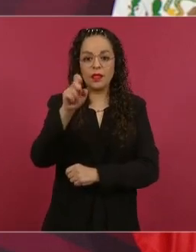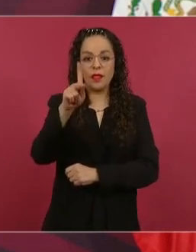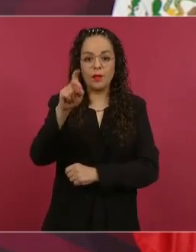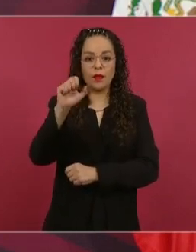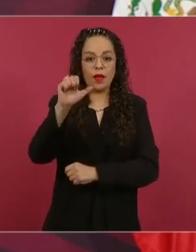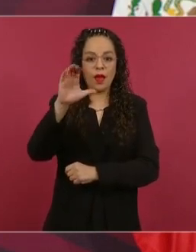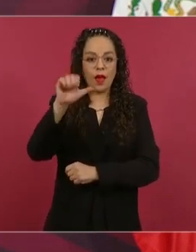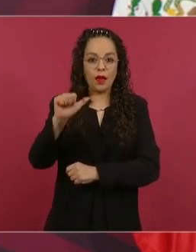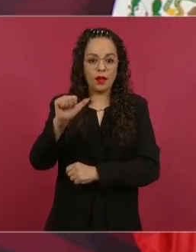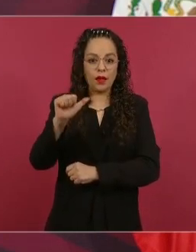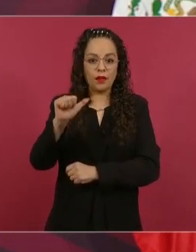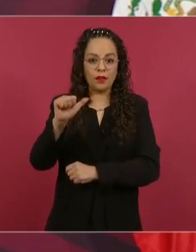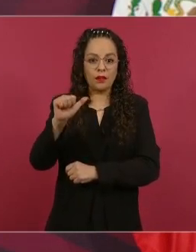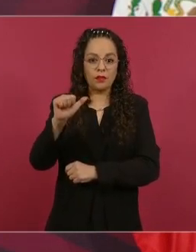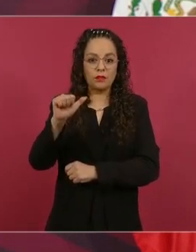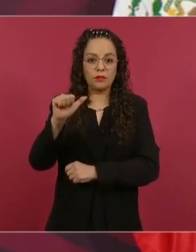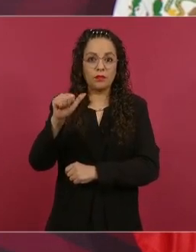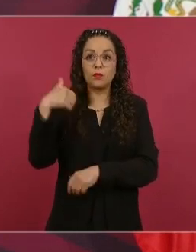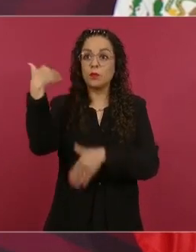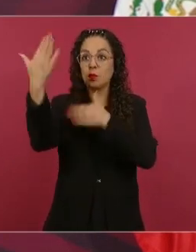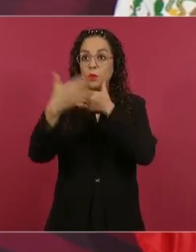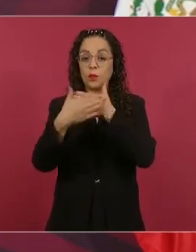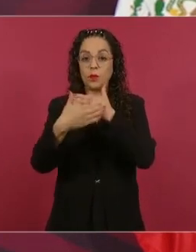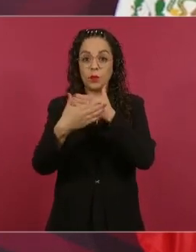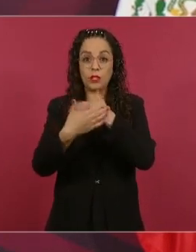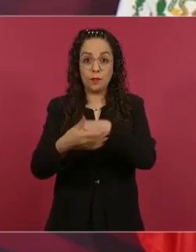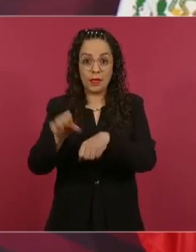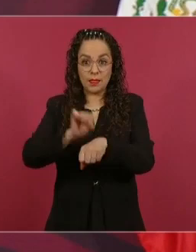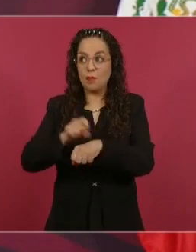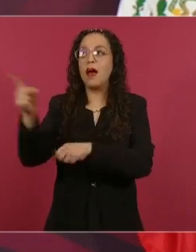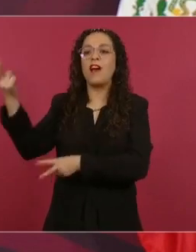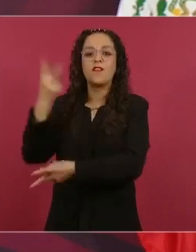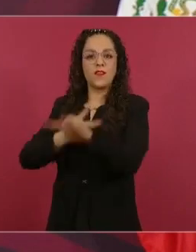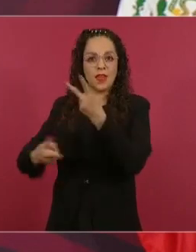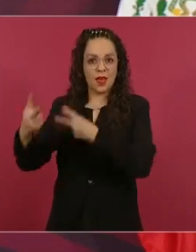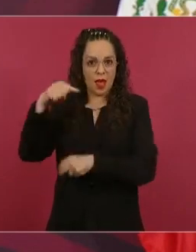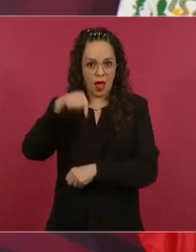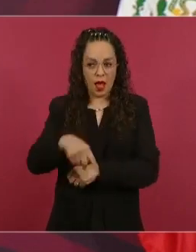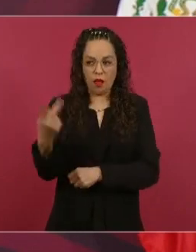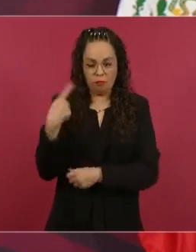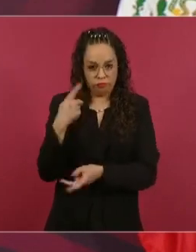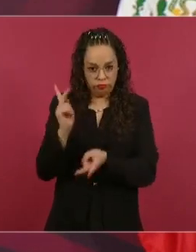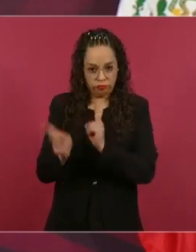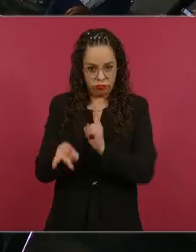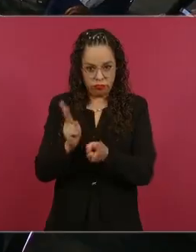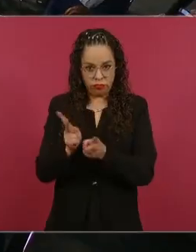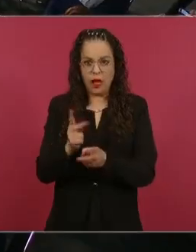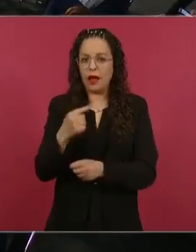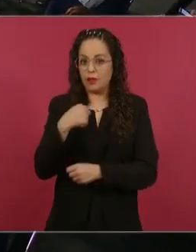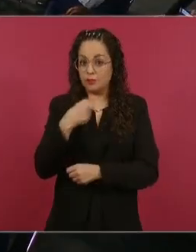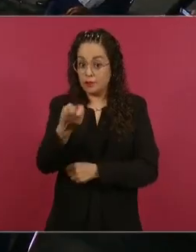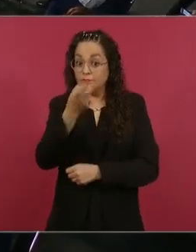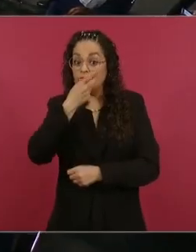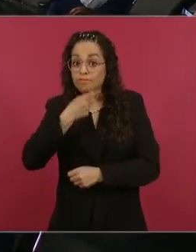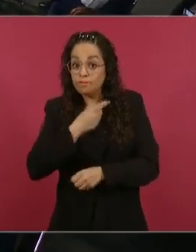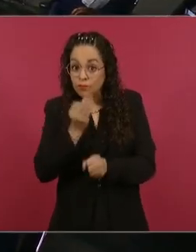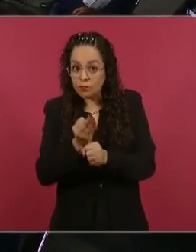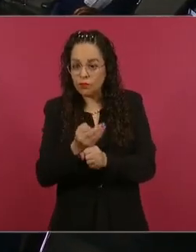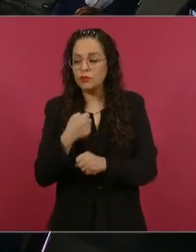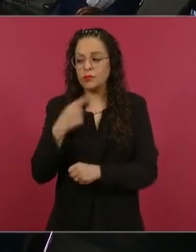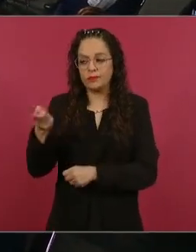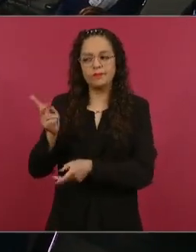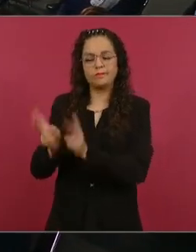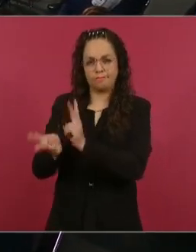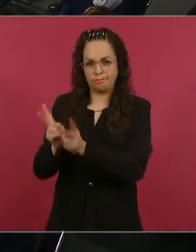va a estar conmigo la semana próxima y vamos a tratar varios temas y le voy a plantear esto. Y lo del